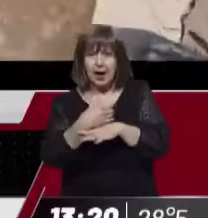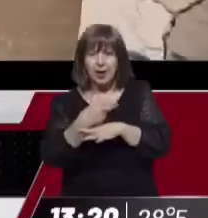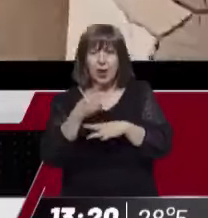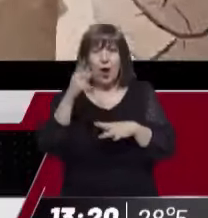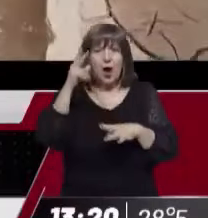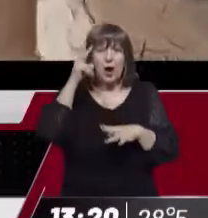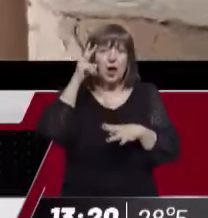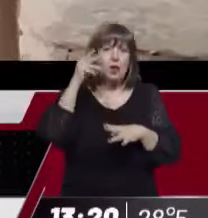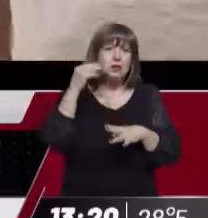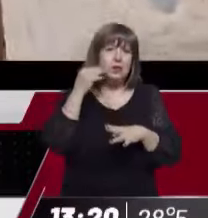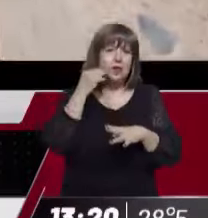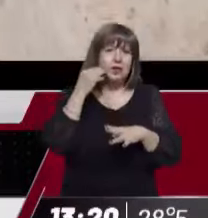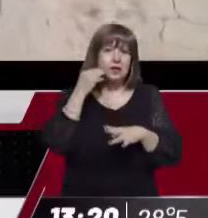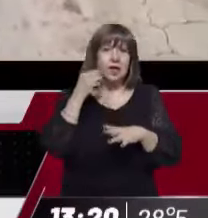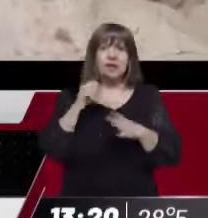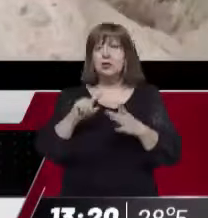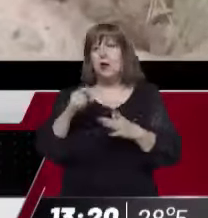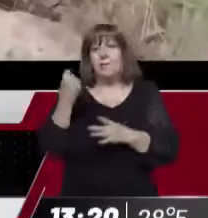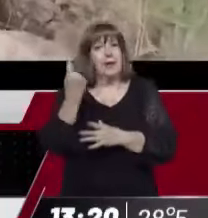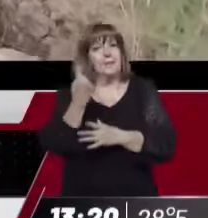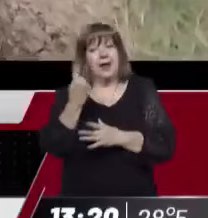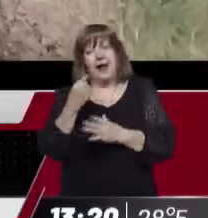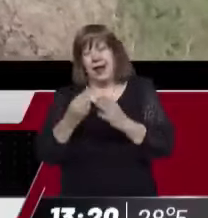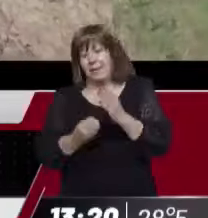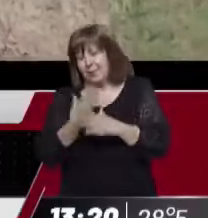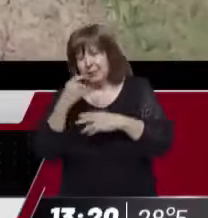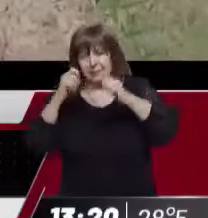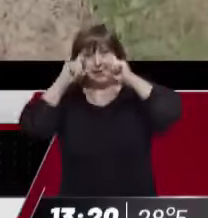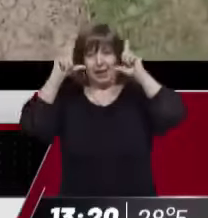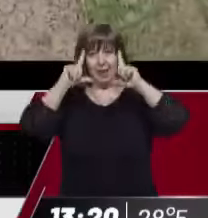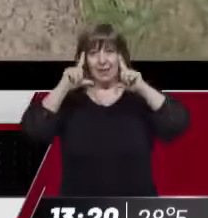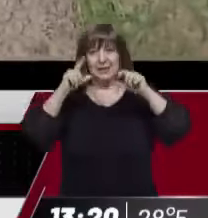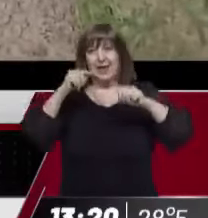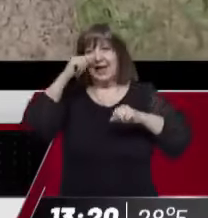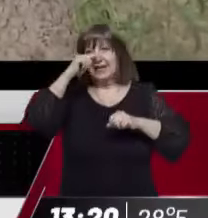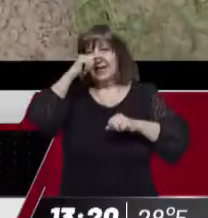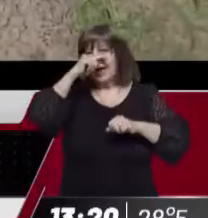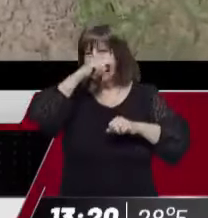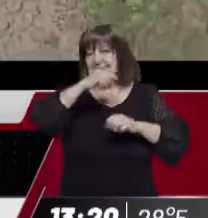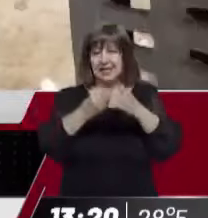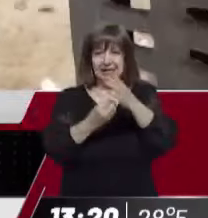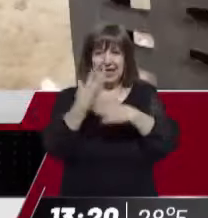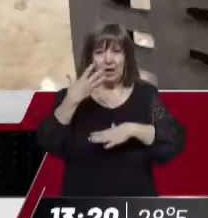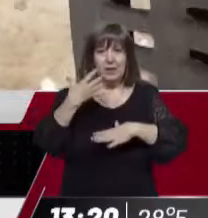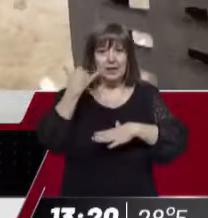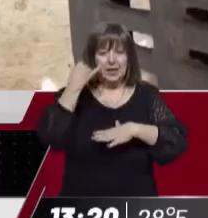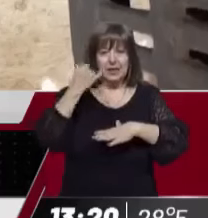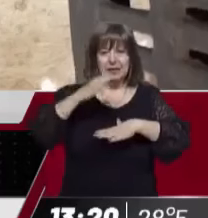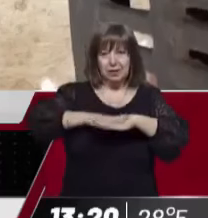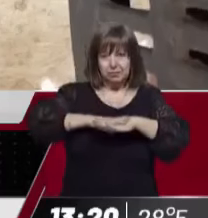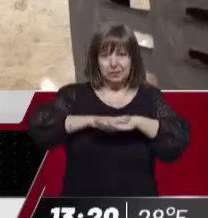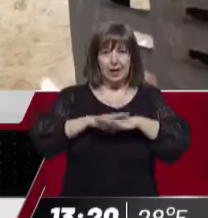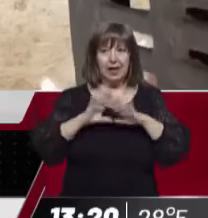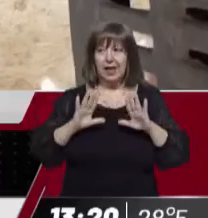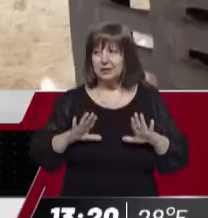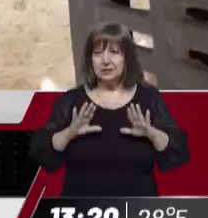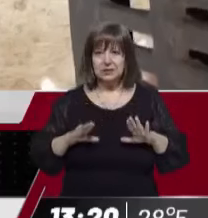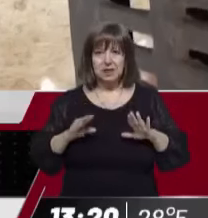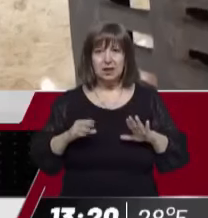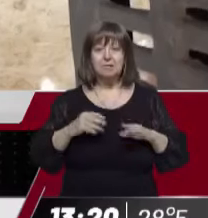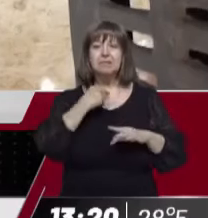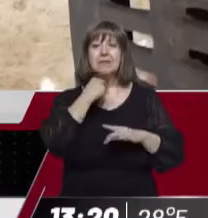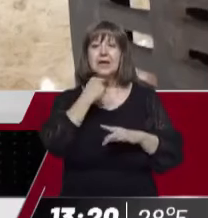ser cuando más fresquito está. Sí, yo soy la primera que me levanto siempre. Estoy a las 7 ya sentada aquí, esperando. Esperando después